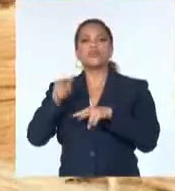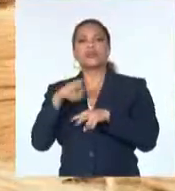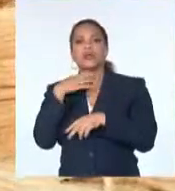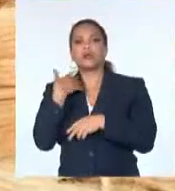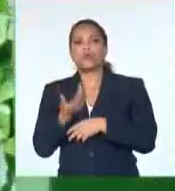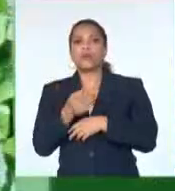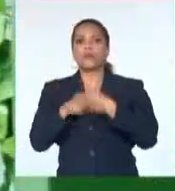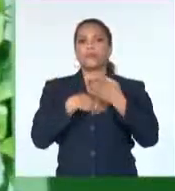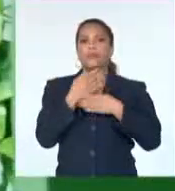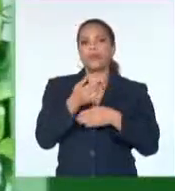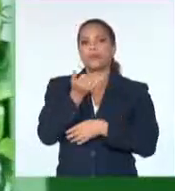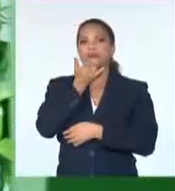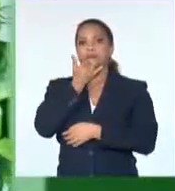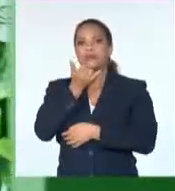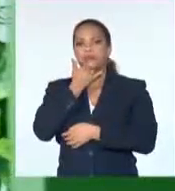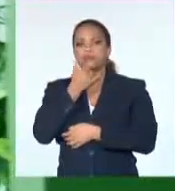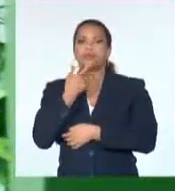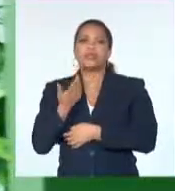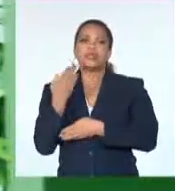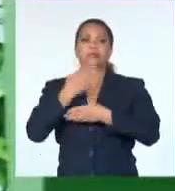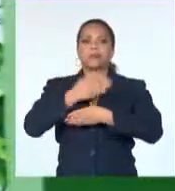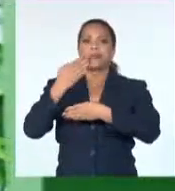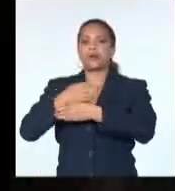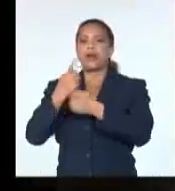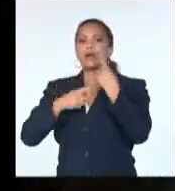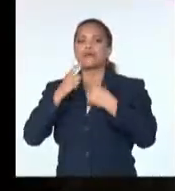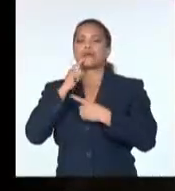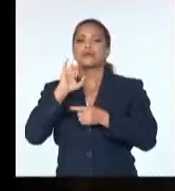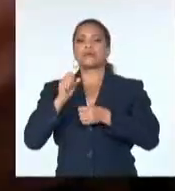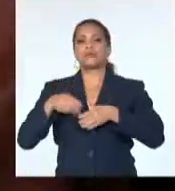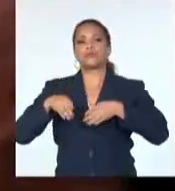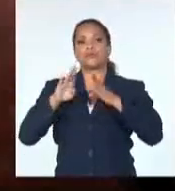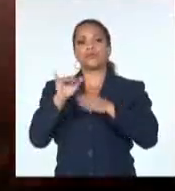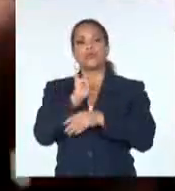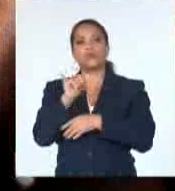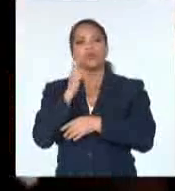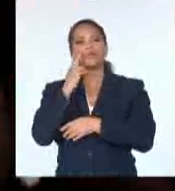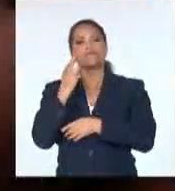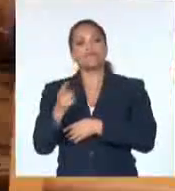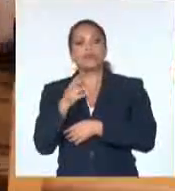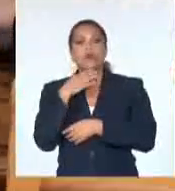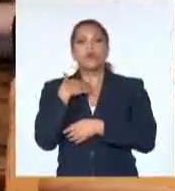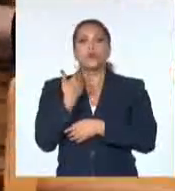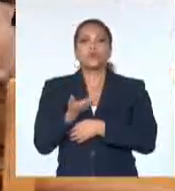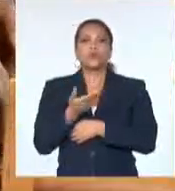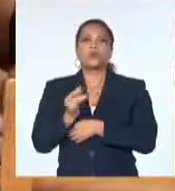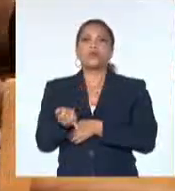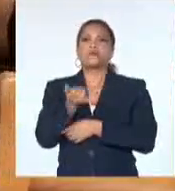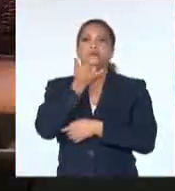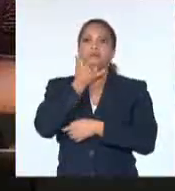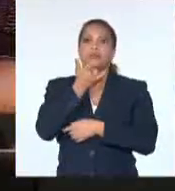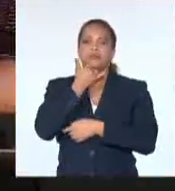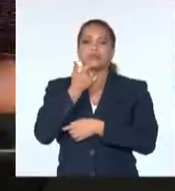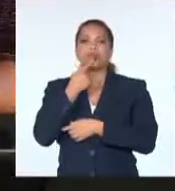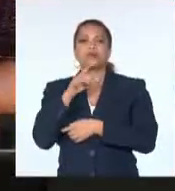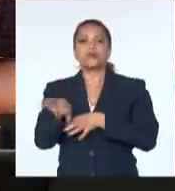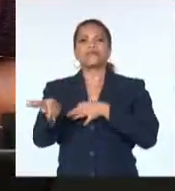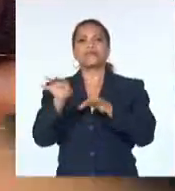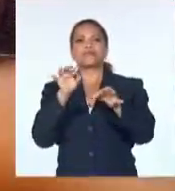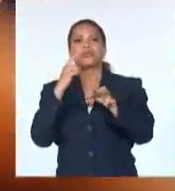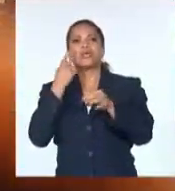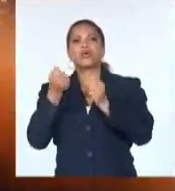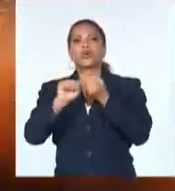el fortalecimiento de algunas instituciones, así como reconocer la erradicación de deficiencias detectadas en